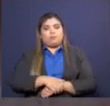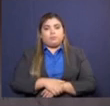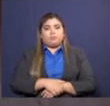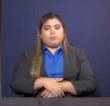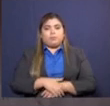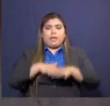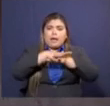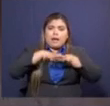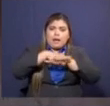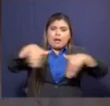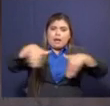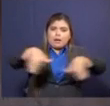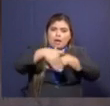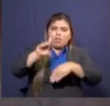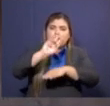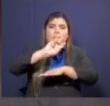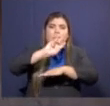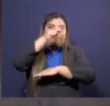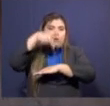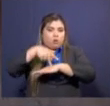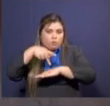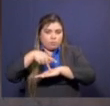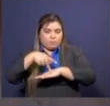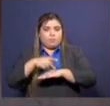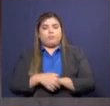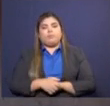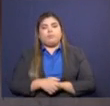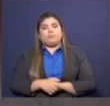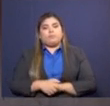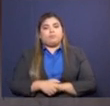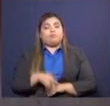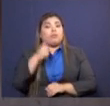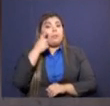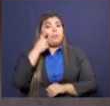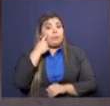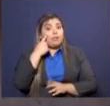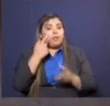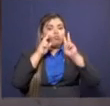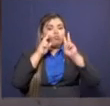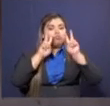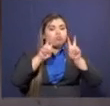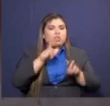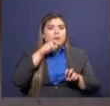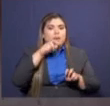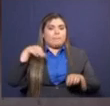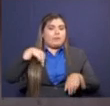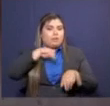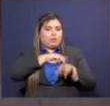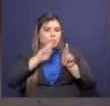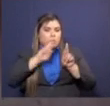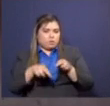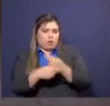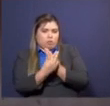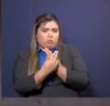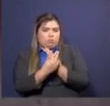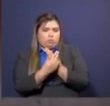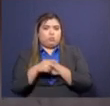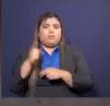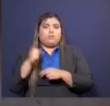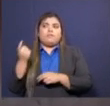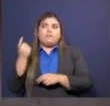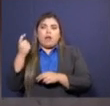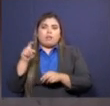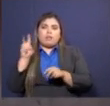Rehabilitación de las calles del distrito de Penonomé. Y pendiente de revisión por el MINSA, hay 30